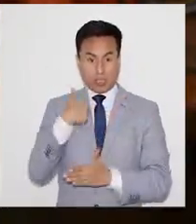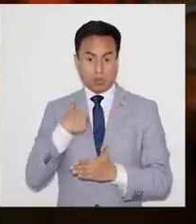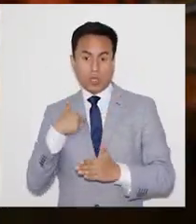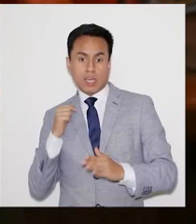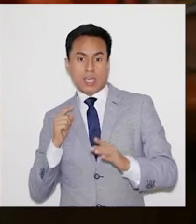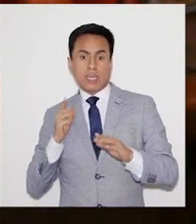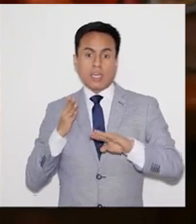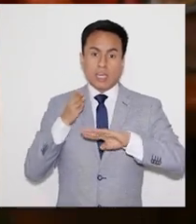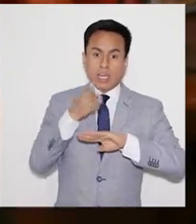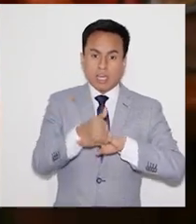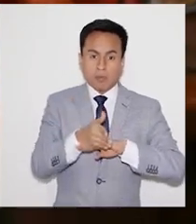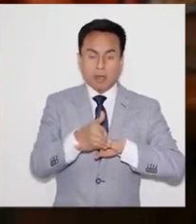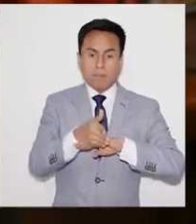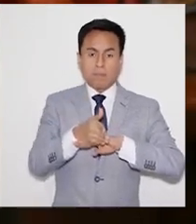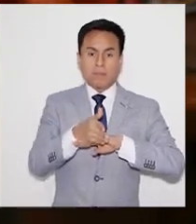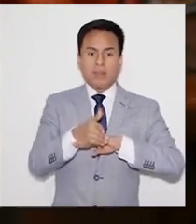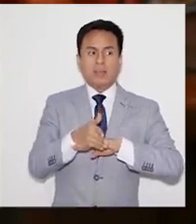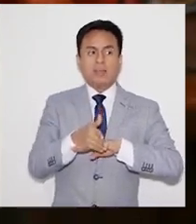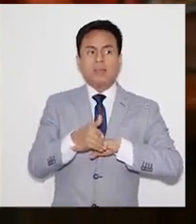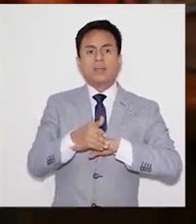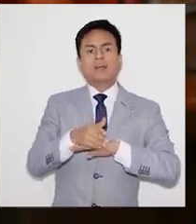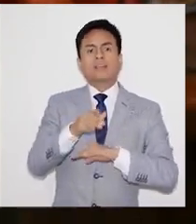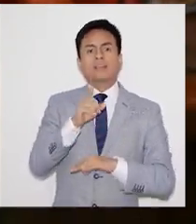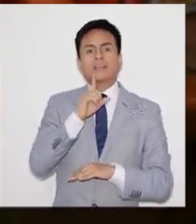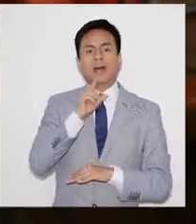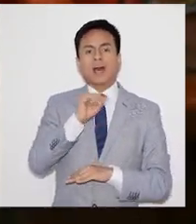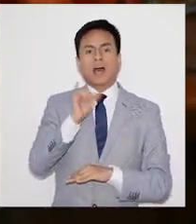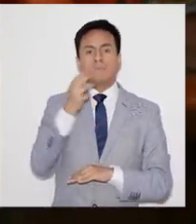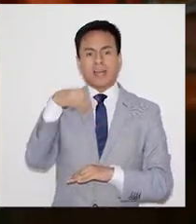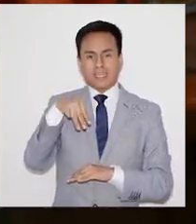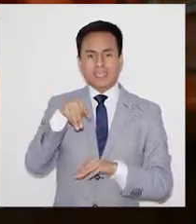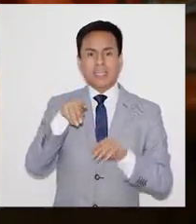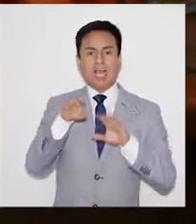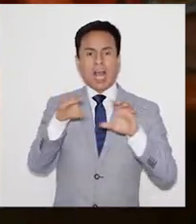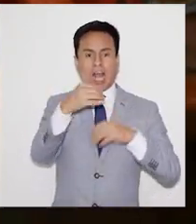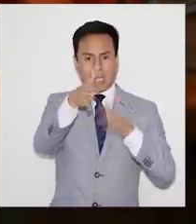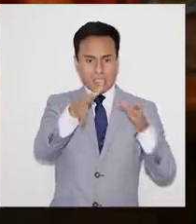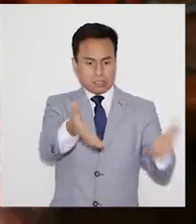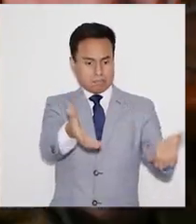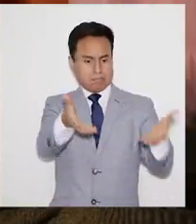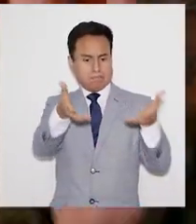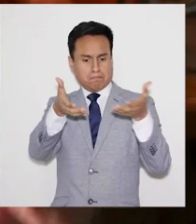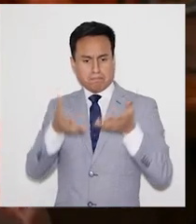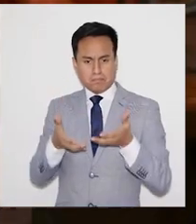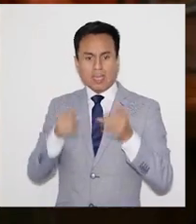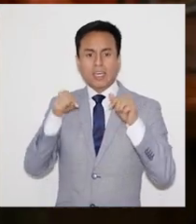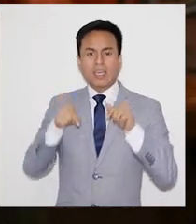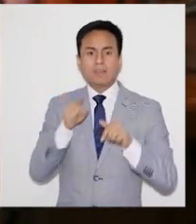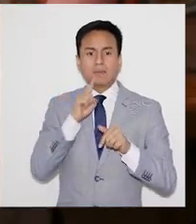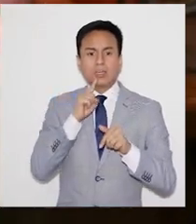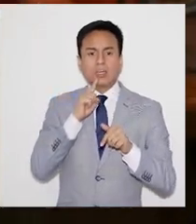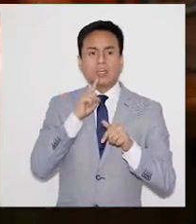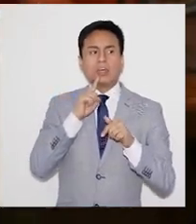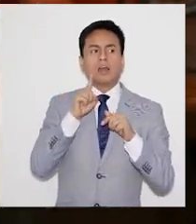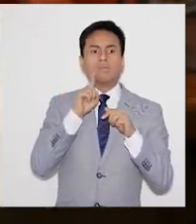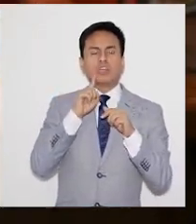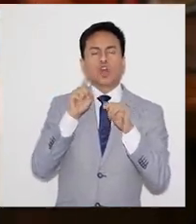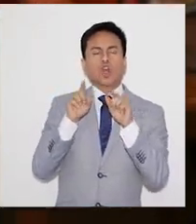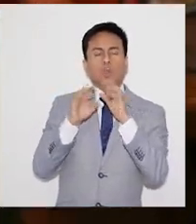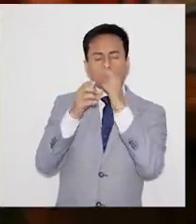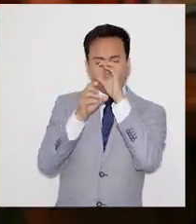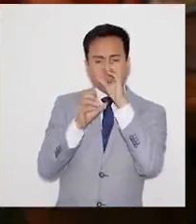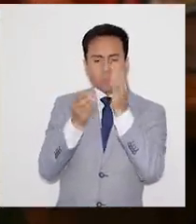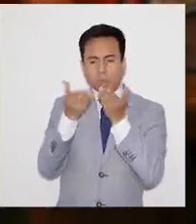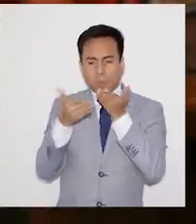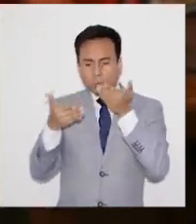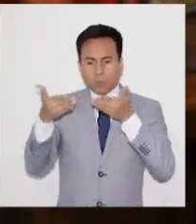iba ahí a las Torres de Tajamar a retirar la caja, y aquí teníamos un microscopio para poder comparar